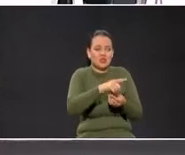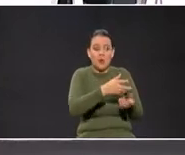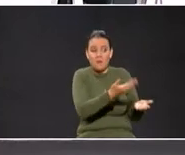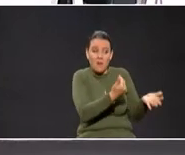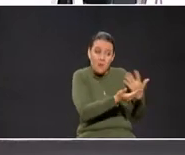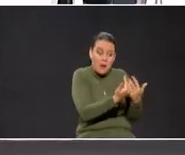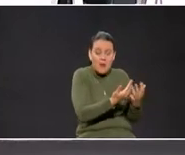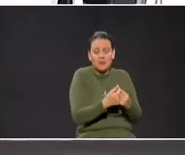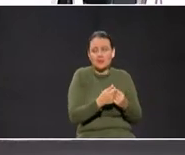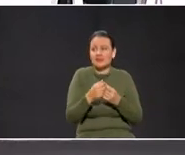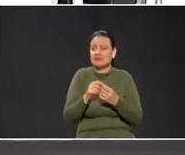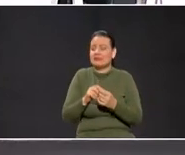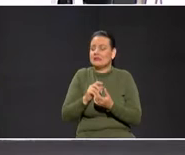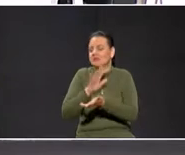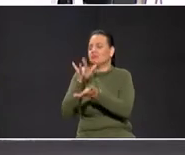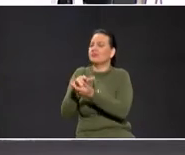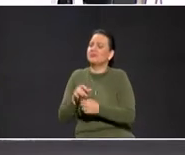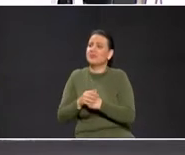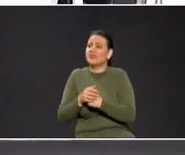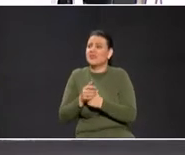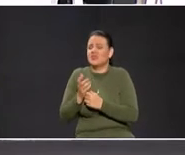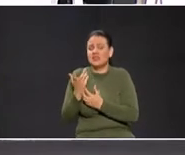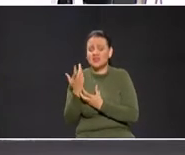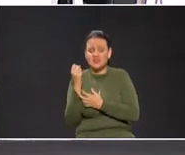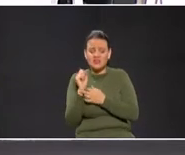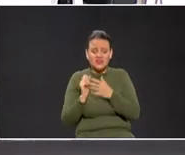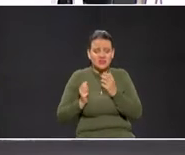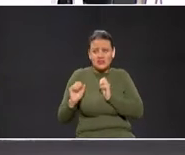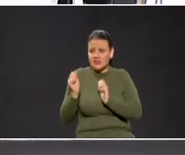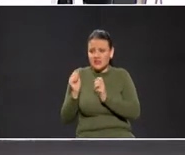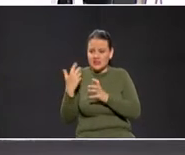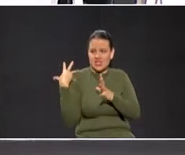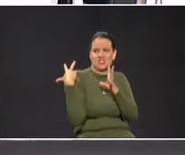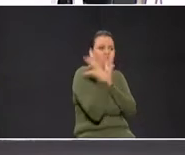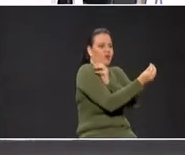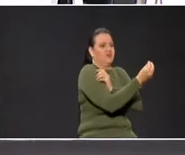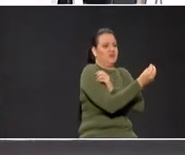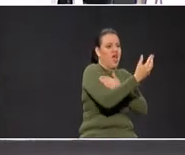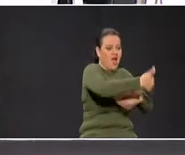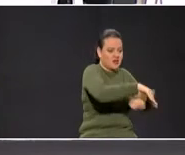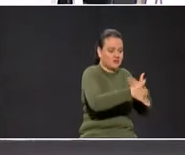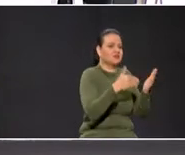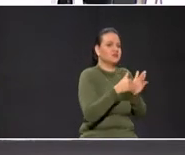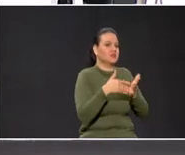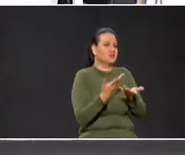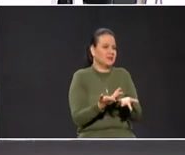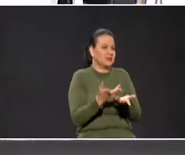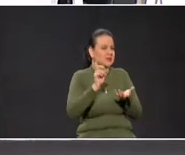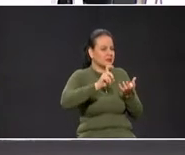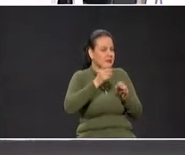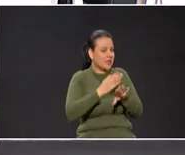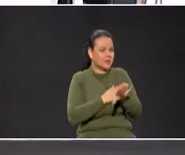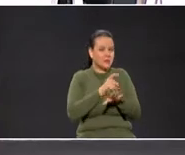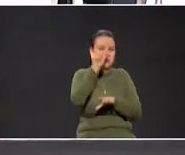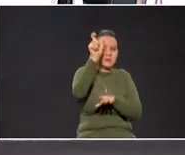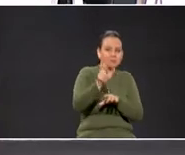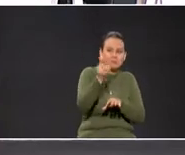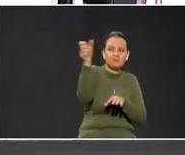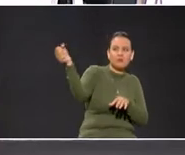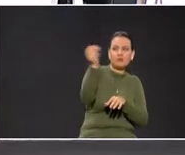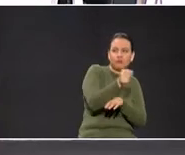vivir en la calle han hecho de la calle su hogar entonces ahí tenemos un problema que requiere la intervención de especialistas psicólogos psiquiatras